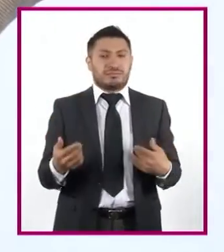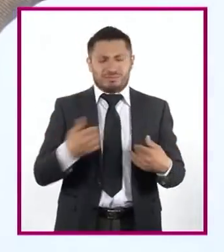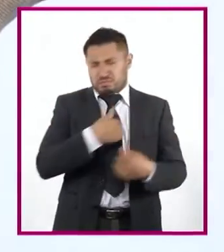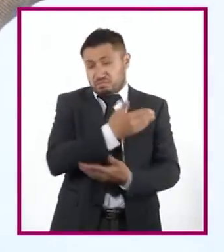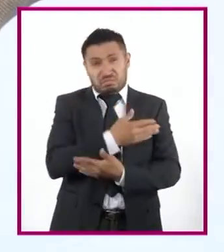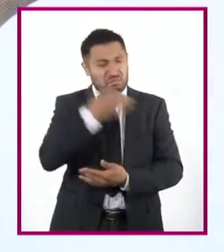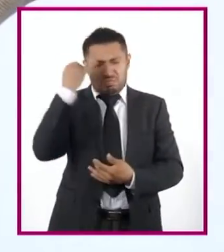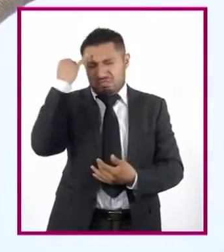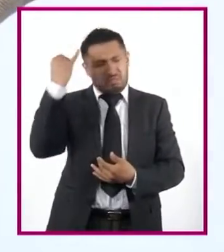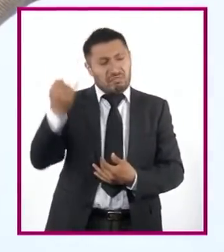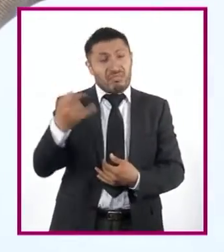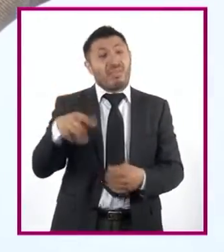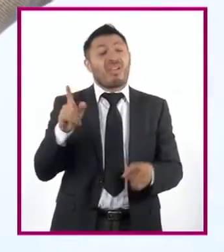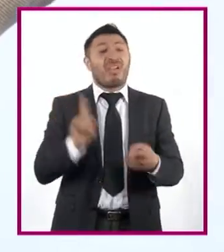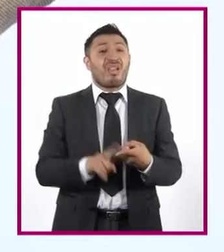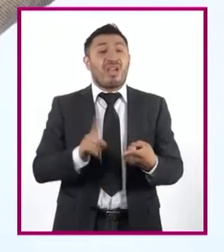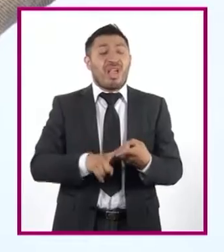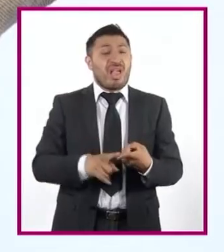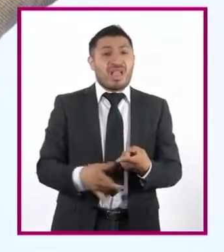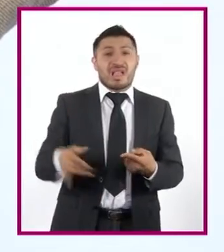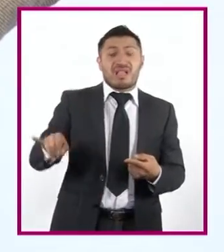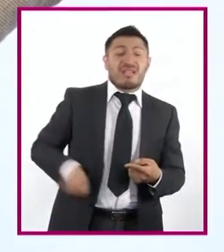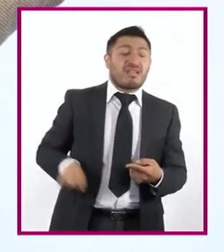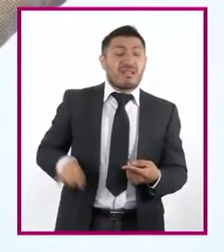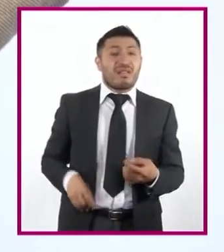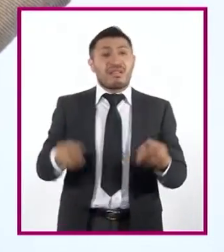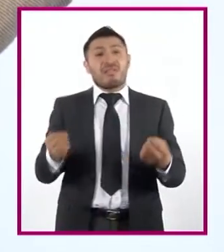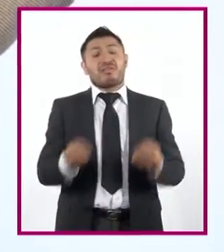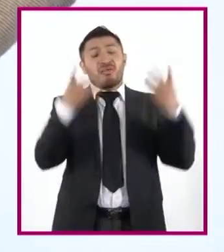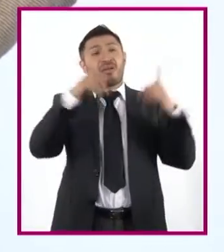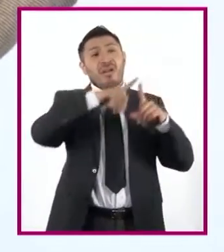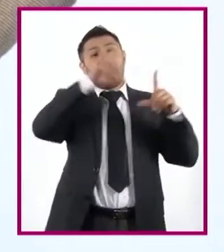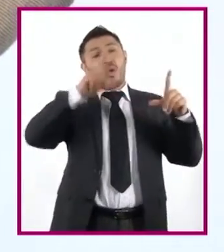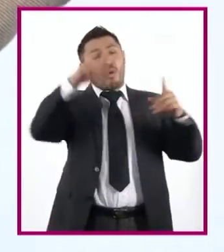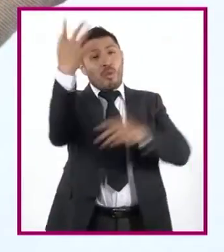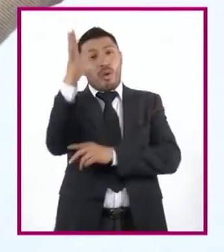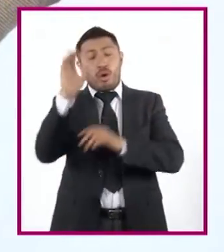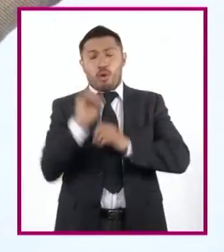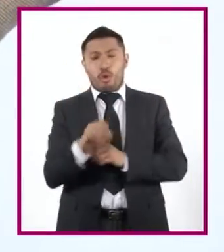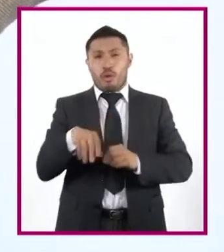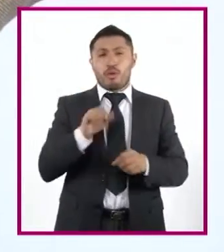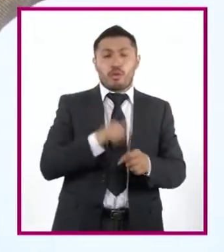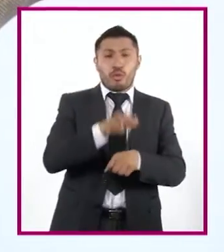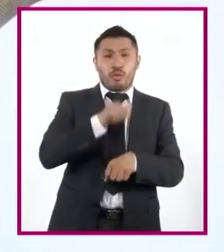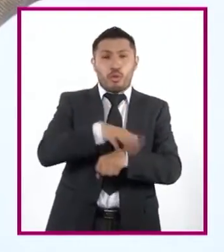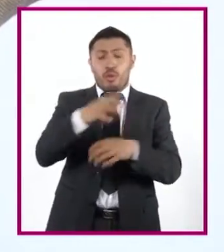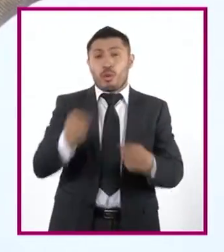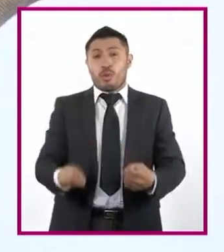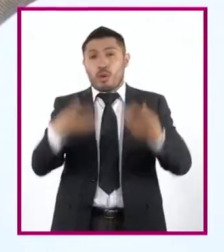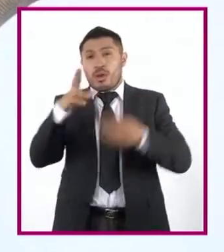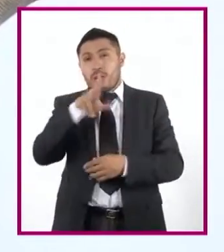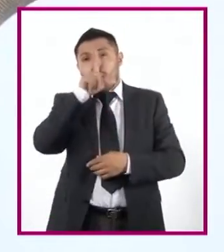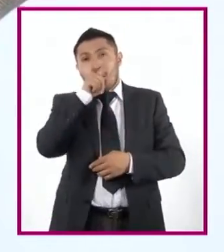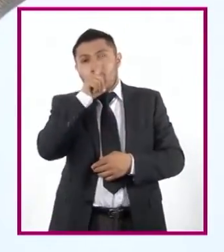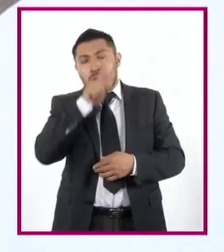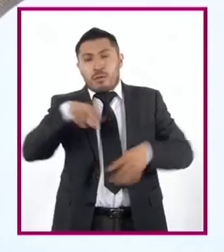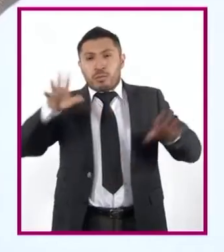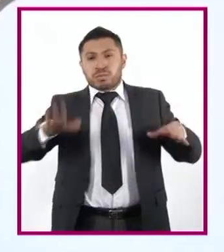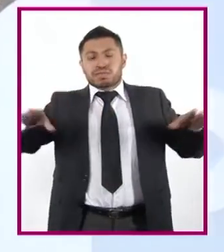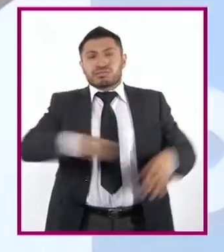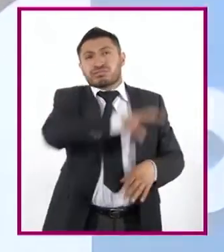¿Quién podría interesarse por el total de ramas de un árbol o por el número de pájaros que cruzan en el cielo durante el día?